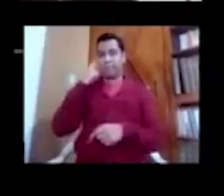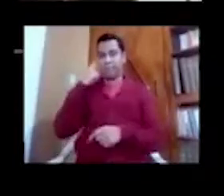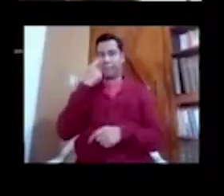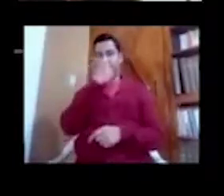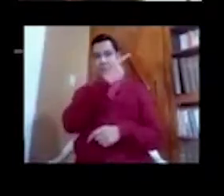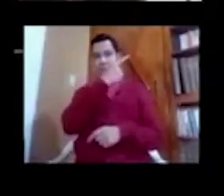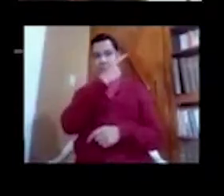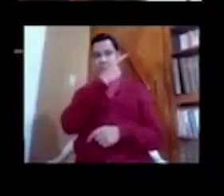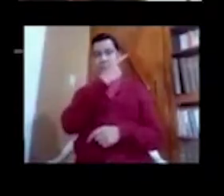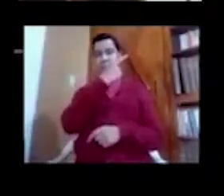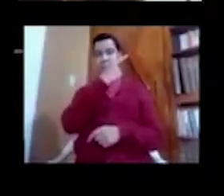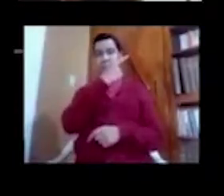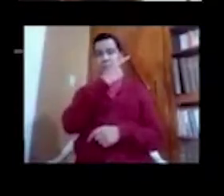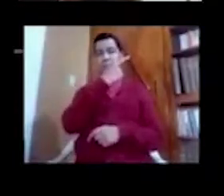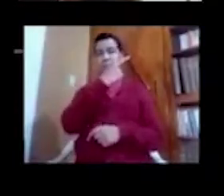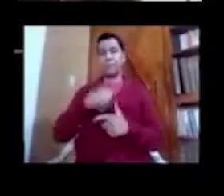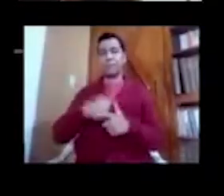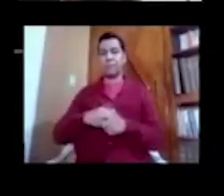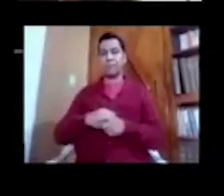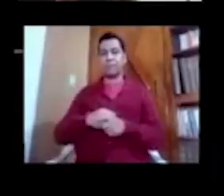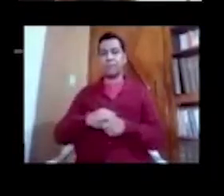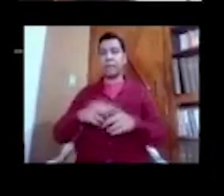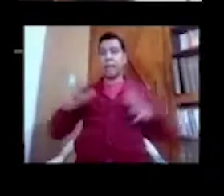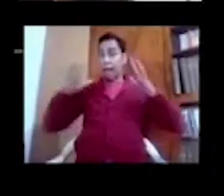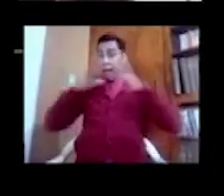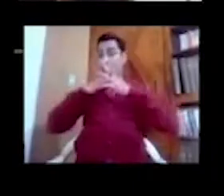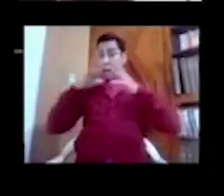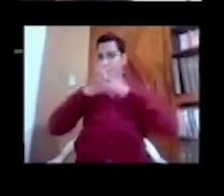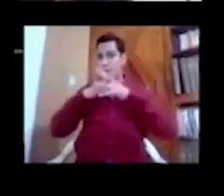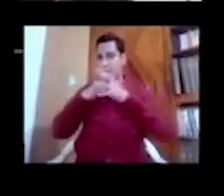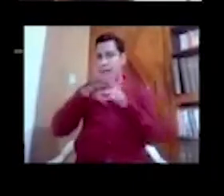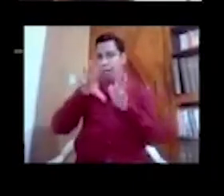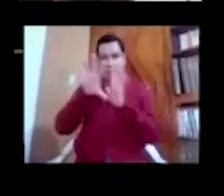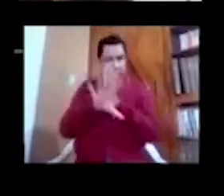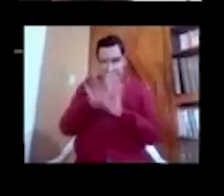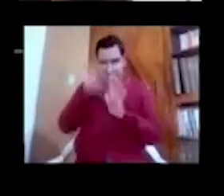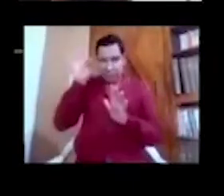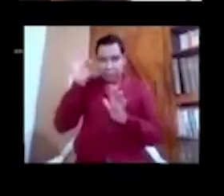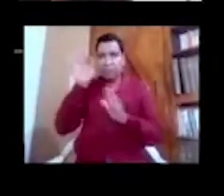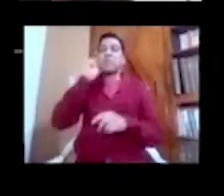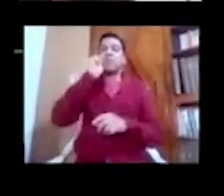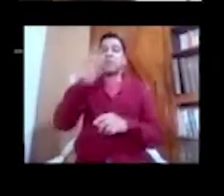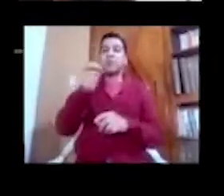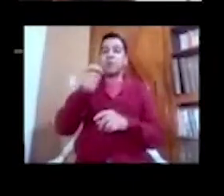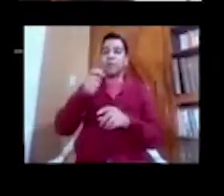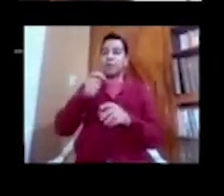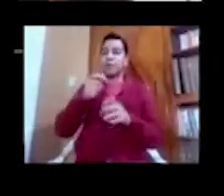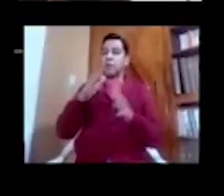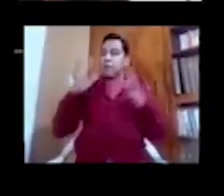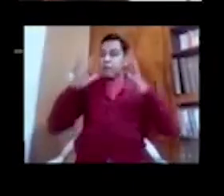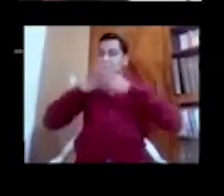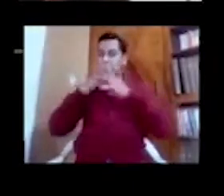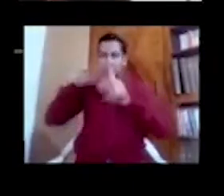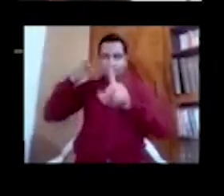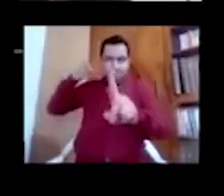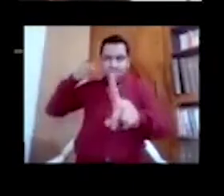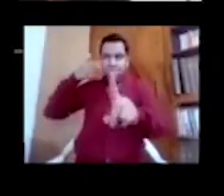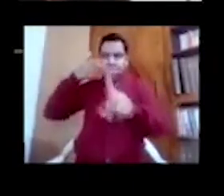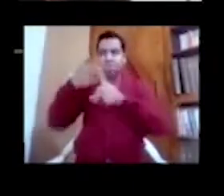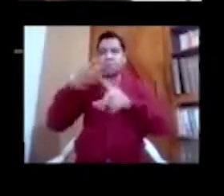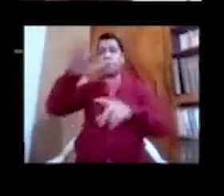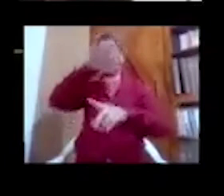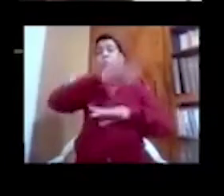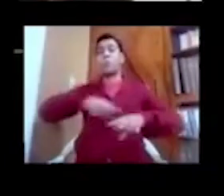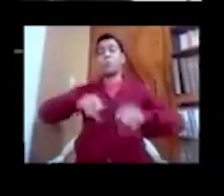Entonces, las guerras, solo para reiterarlo rápidamente, tienen por supuesto un objetivo de dominación territorial,